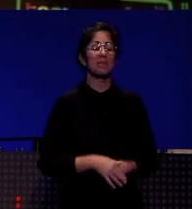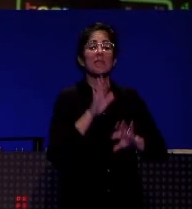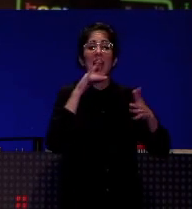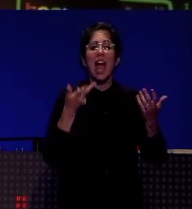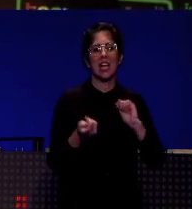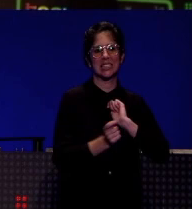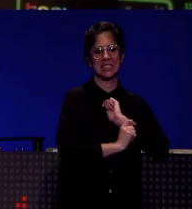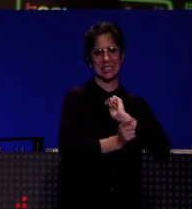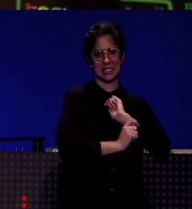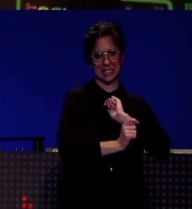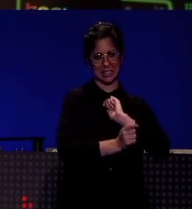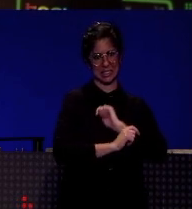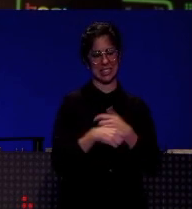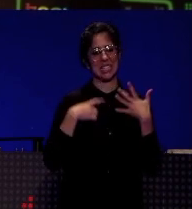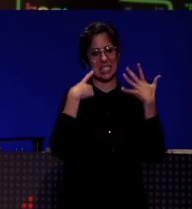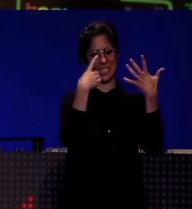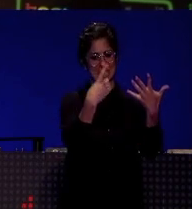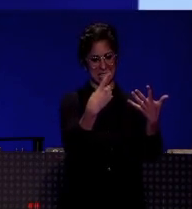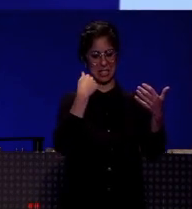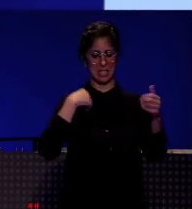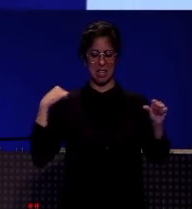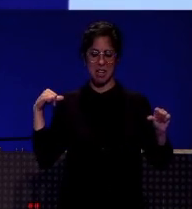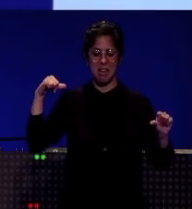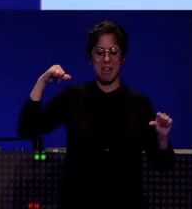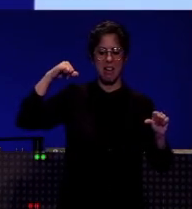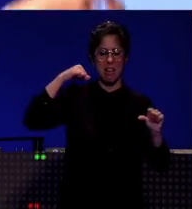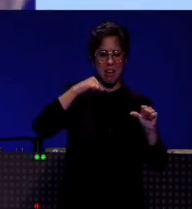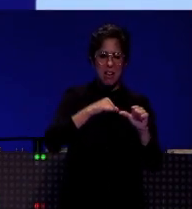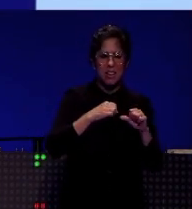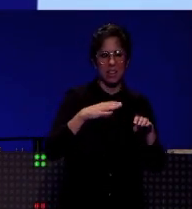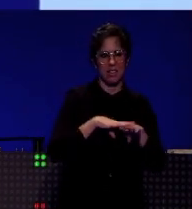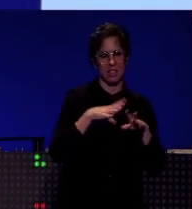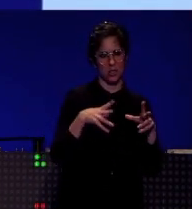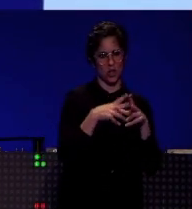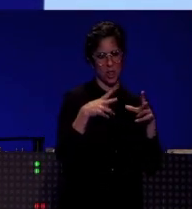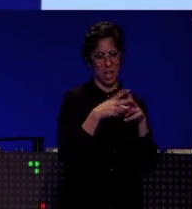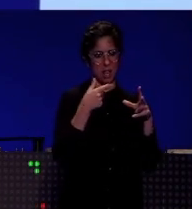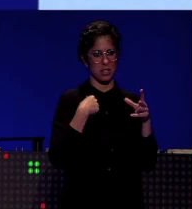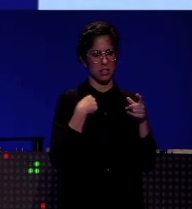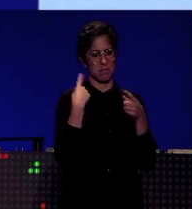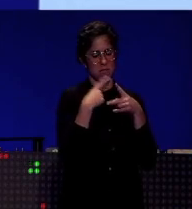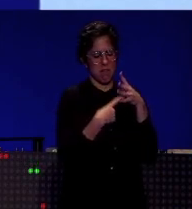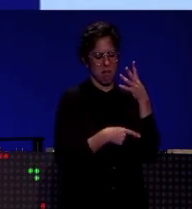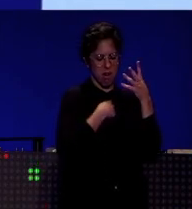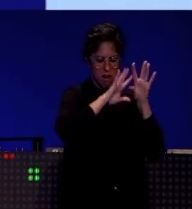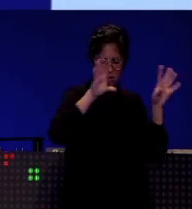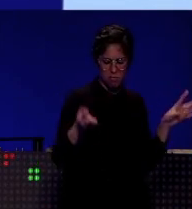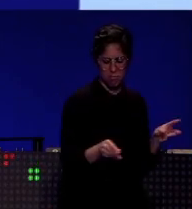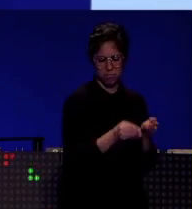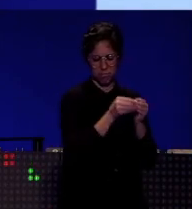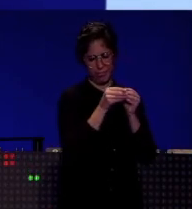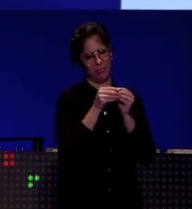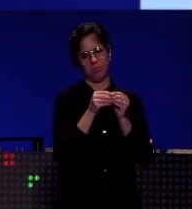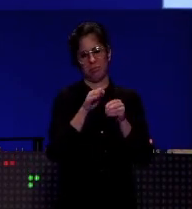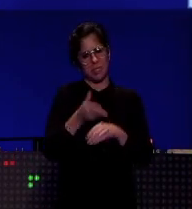tips que a lo largo de todo este tiempo que he estado trabajando con redes sociales pues llegó a la conclusión que es importante tanto para una persona que quiera